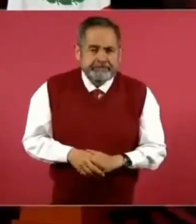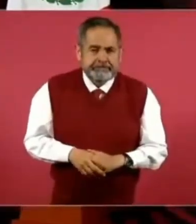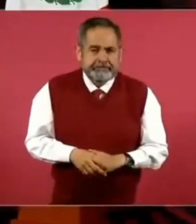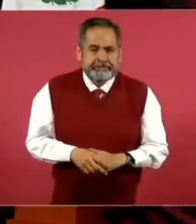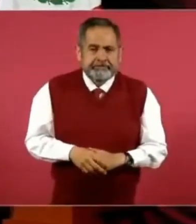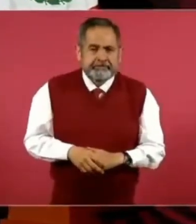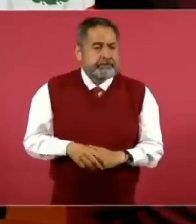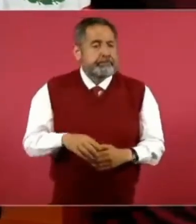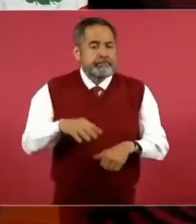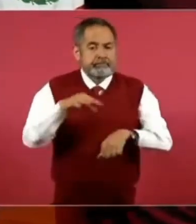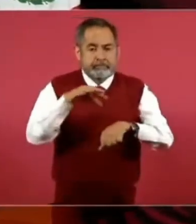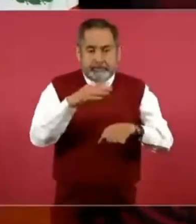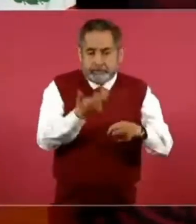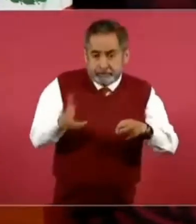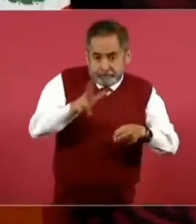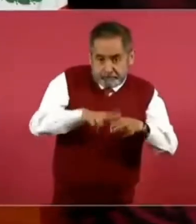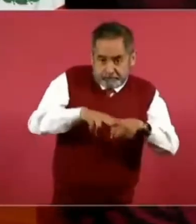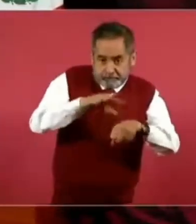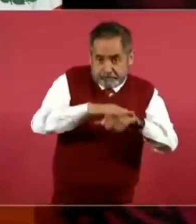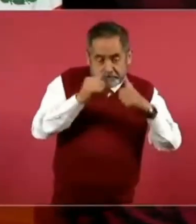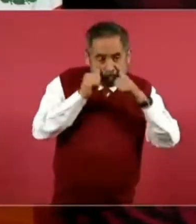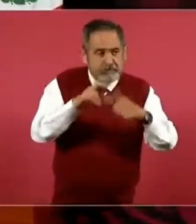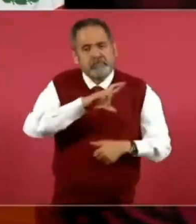atención médica privada.